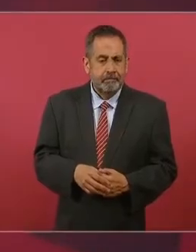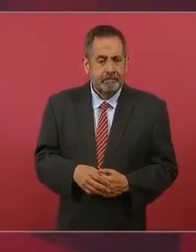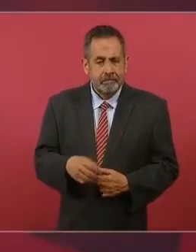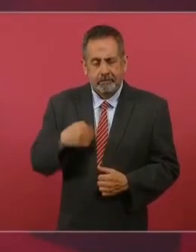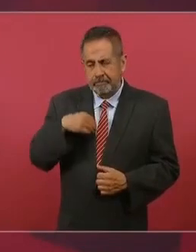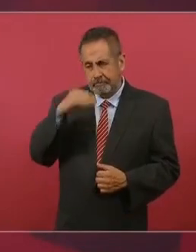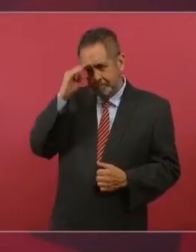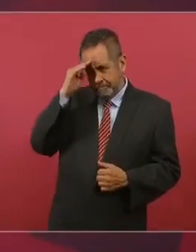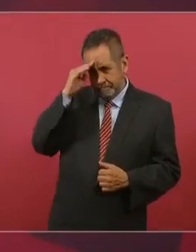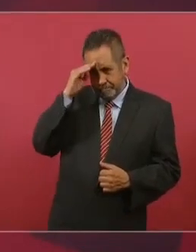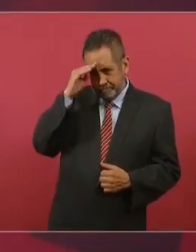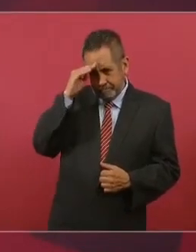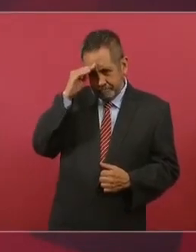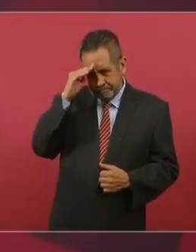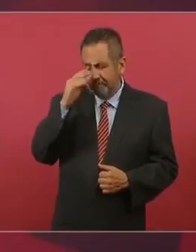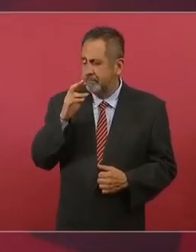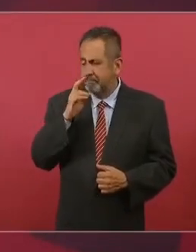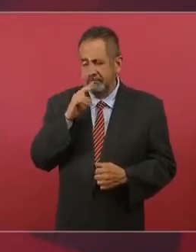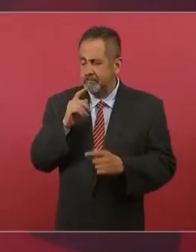de que es mejor dejarle